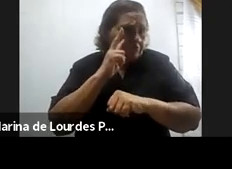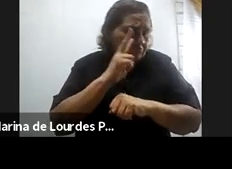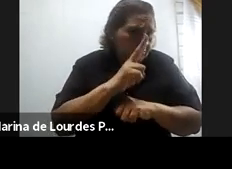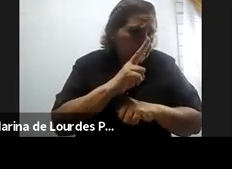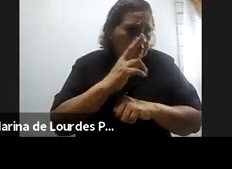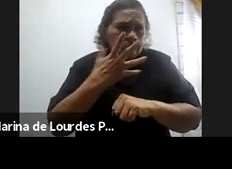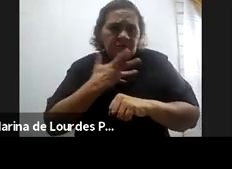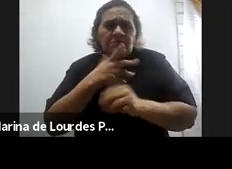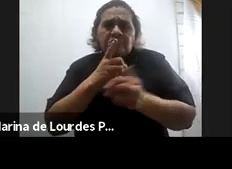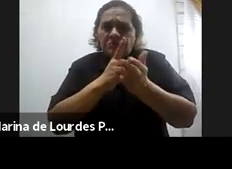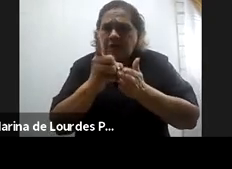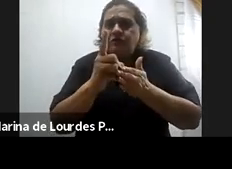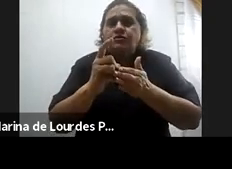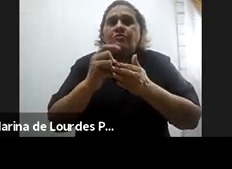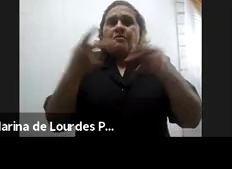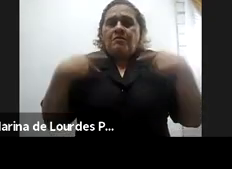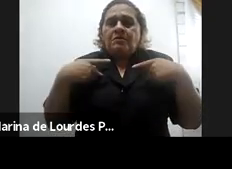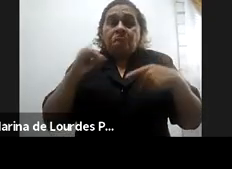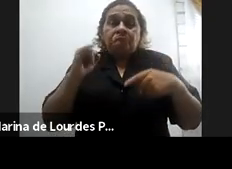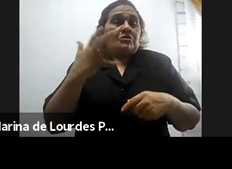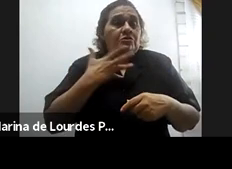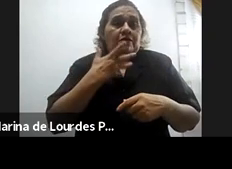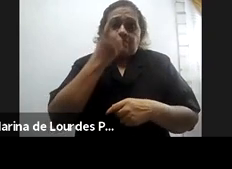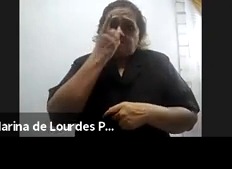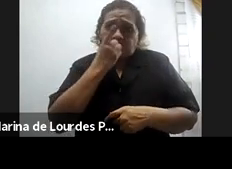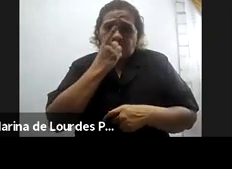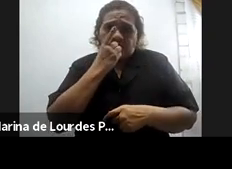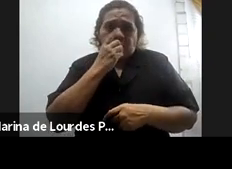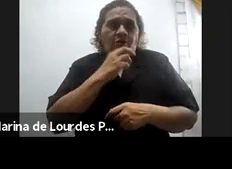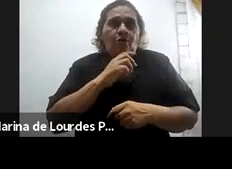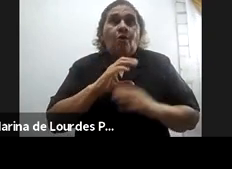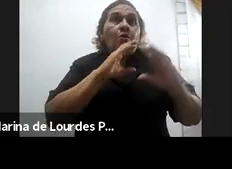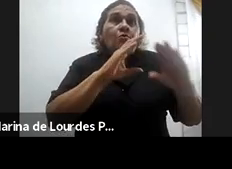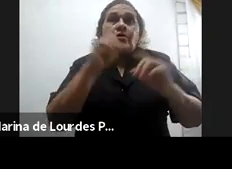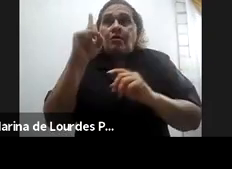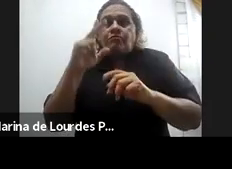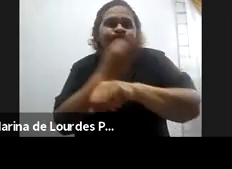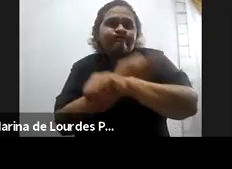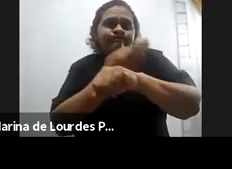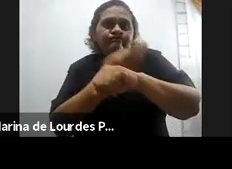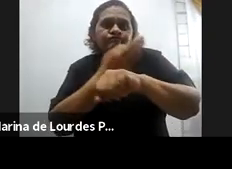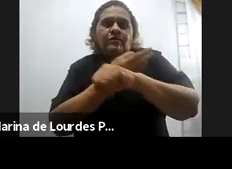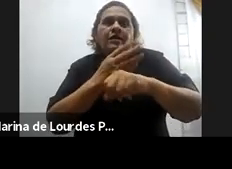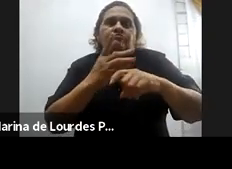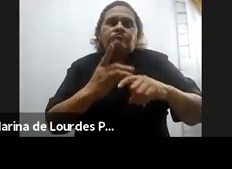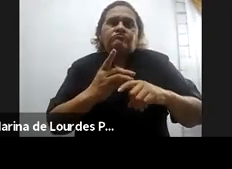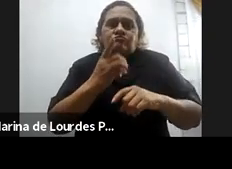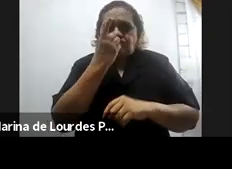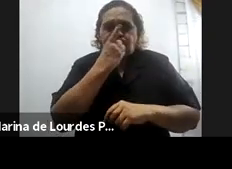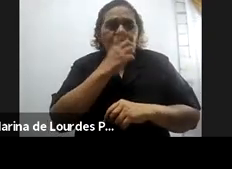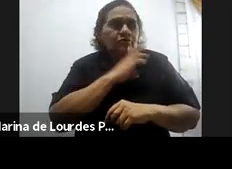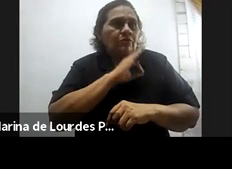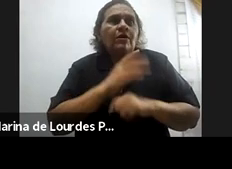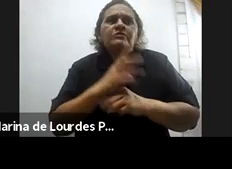como pacientes, y si vivo con diabetes o cuido a una persona con diabetes y la llevo a su cita de control, pues yo